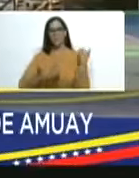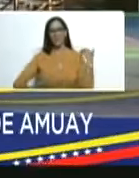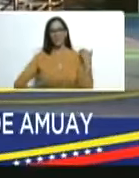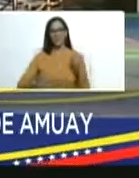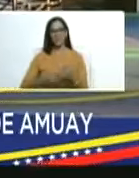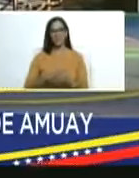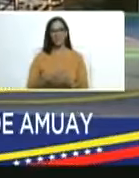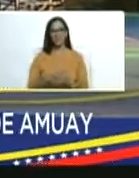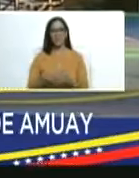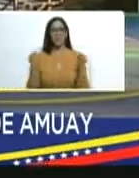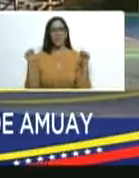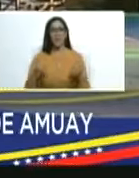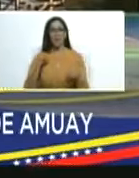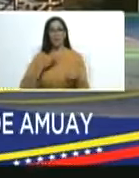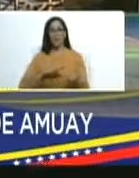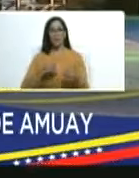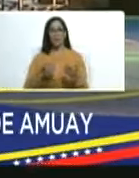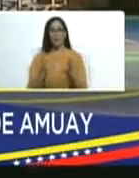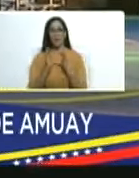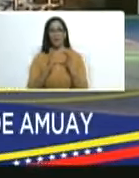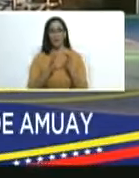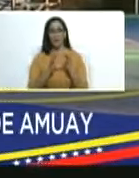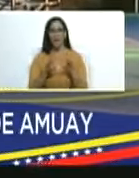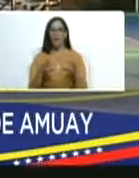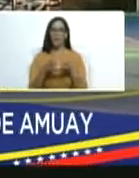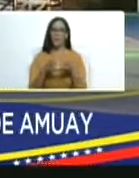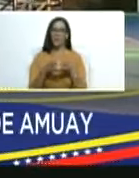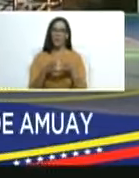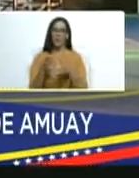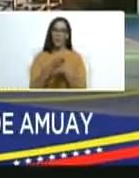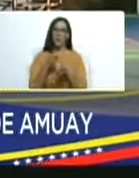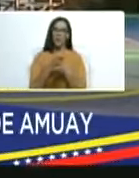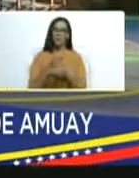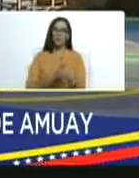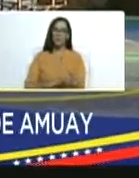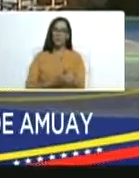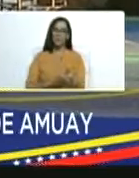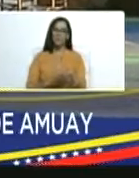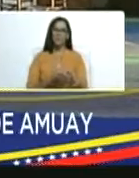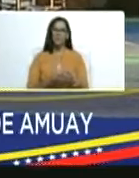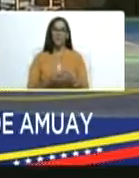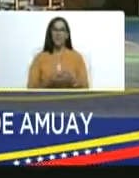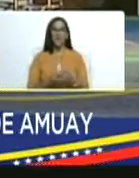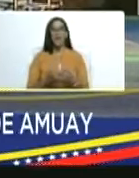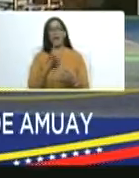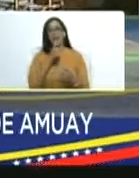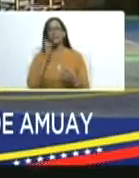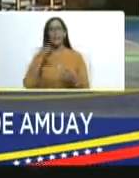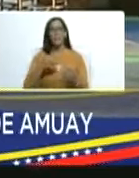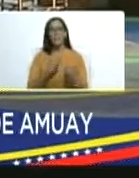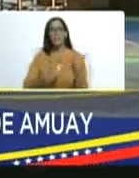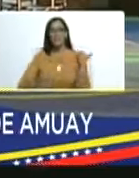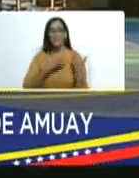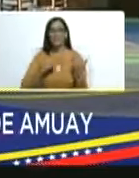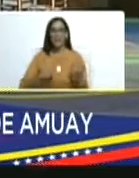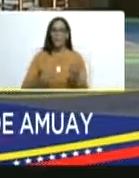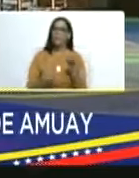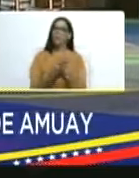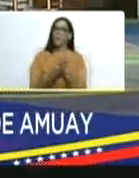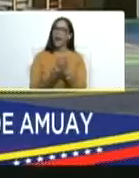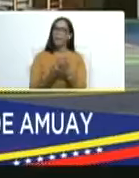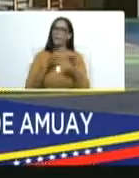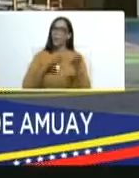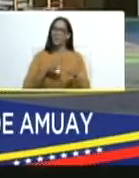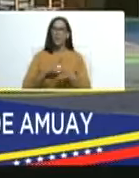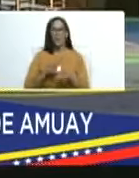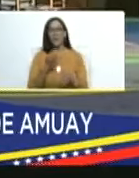Aquí le damos el pase al compañero gobernador Víctor Clá, a quien también, presidente, queremos que apoye,